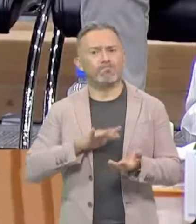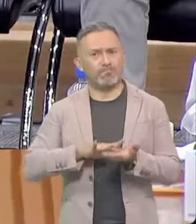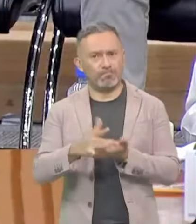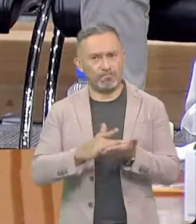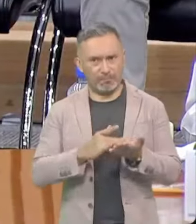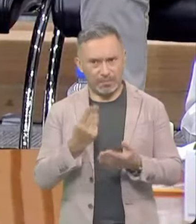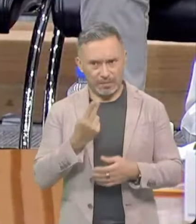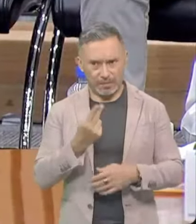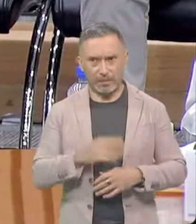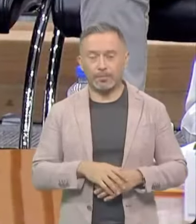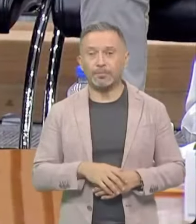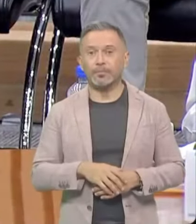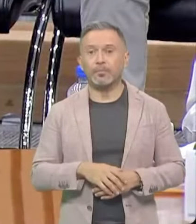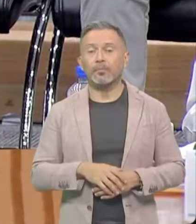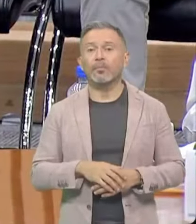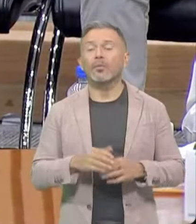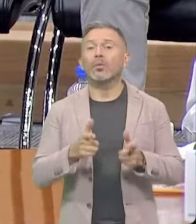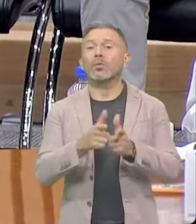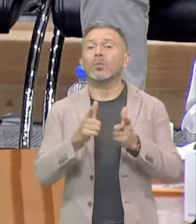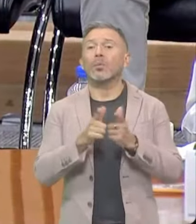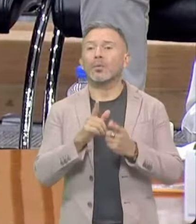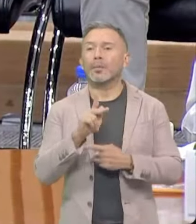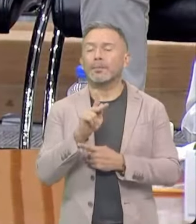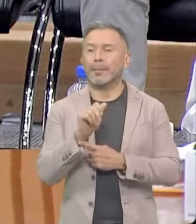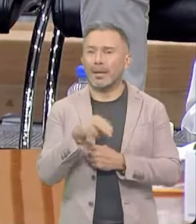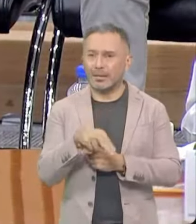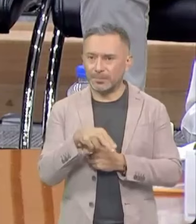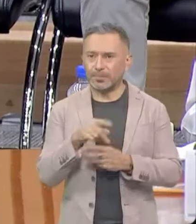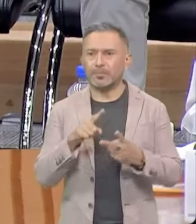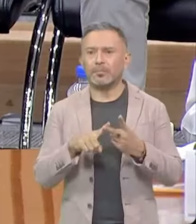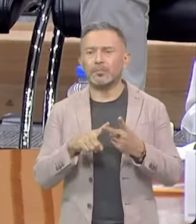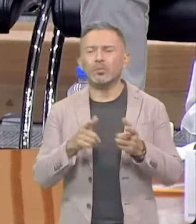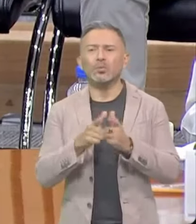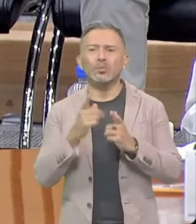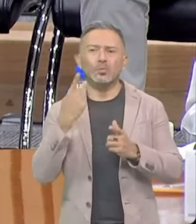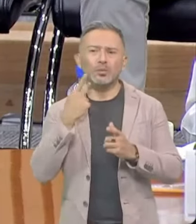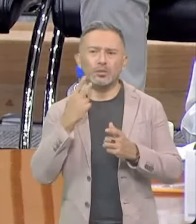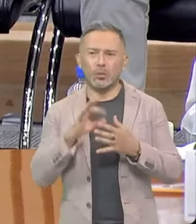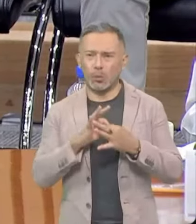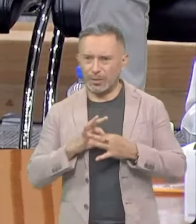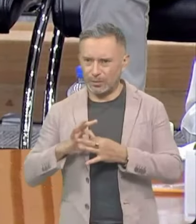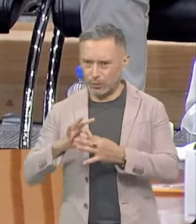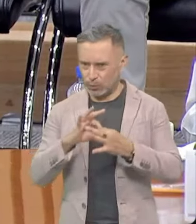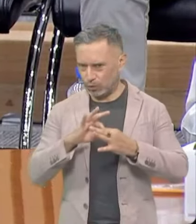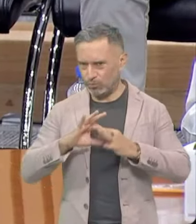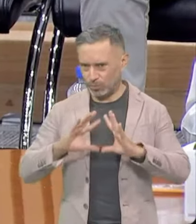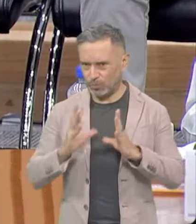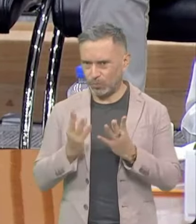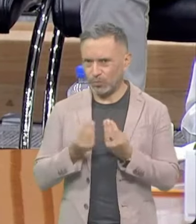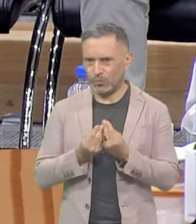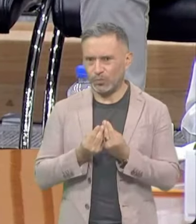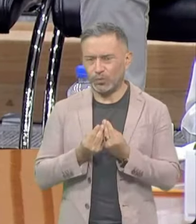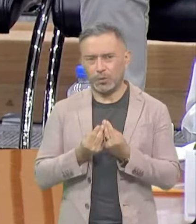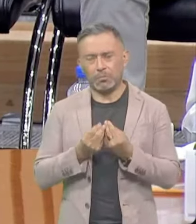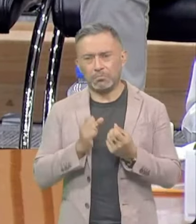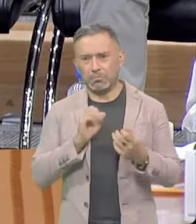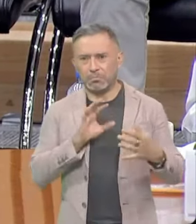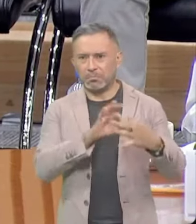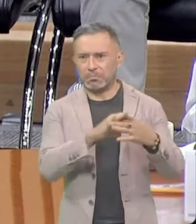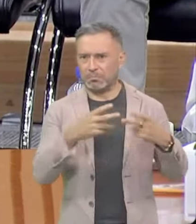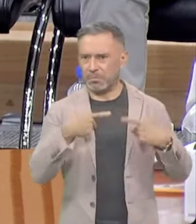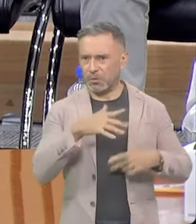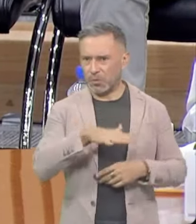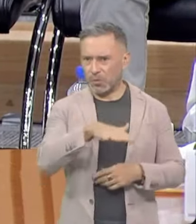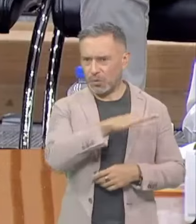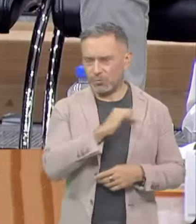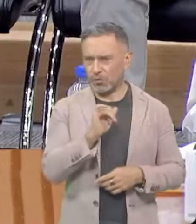el partido Acción Nacional esta coalición con las ciudadanas y los ciudadanos Yo sé que en algún